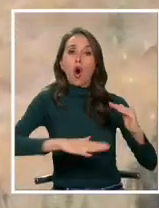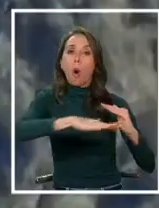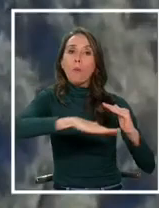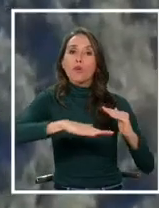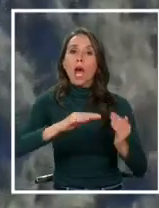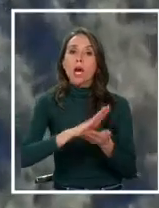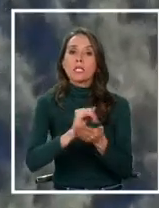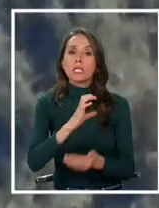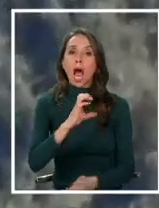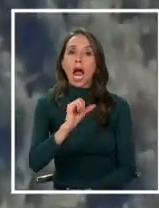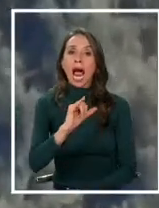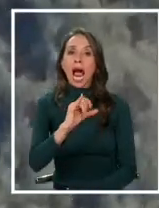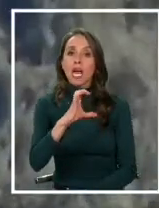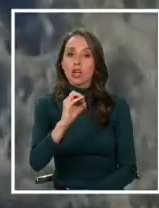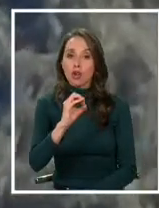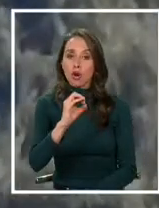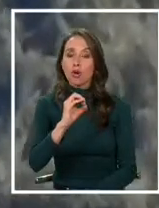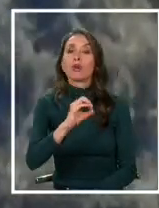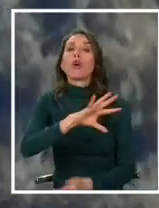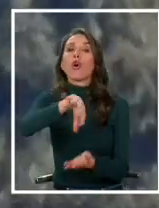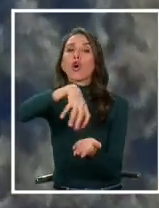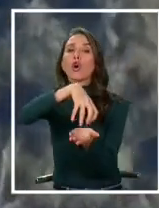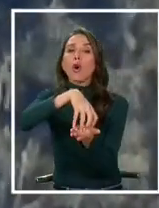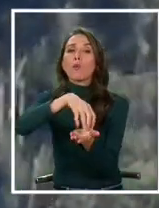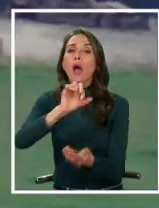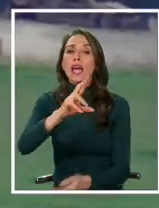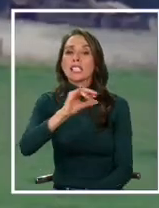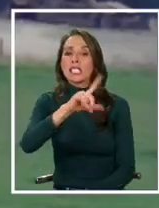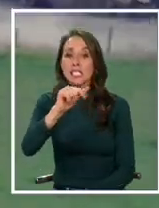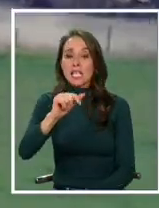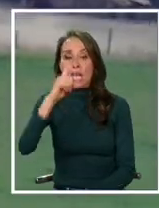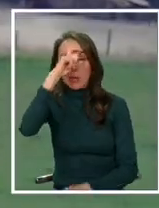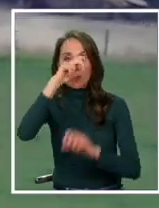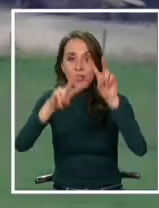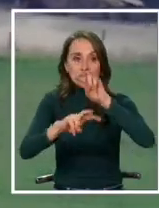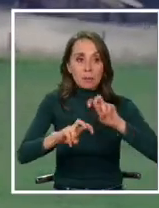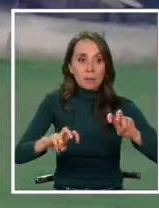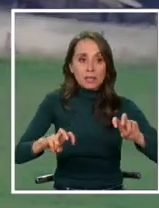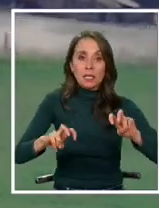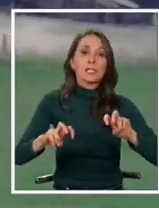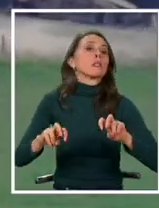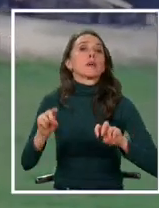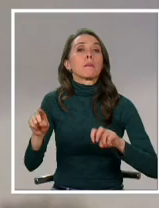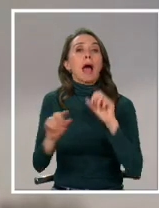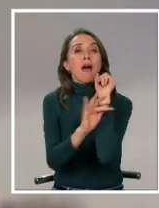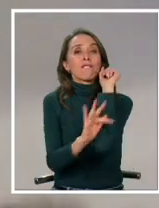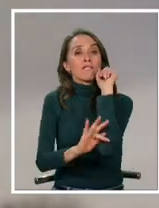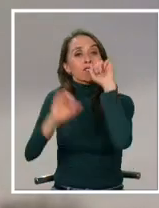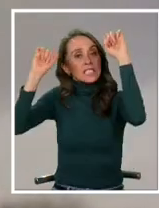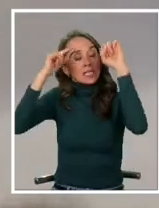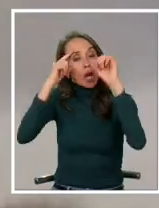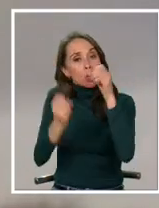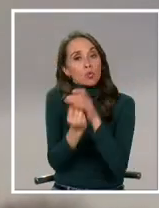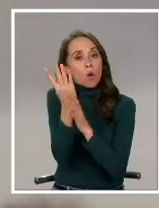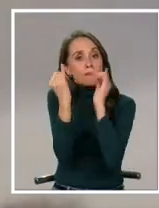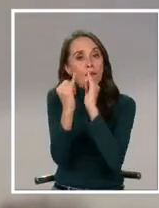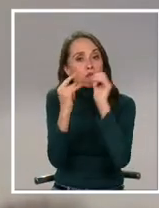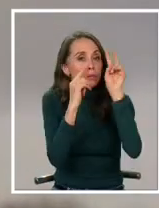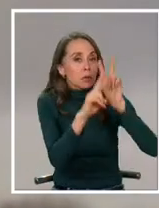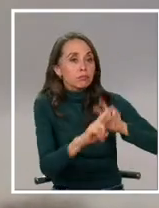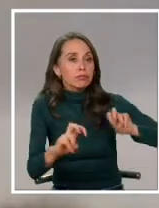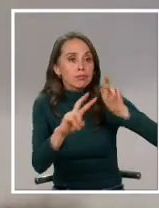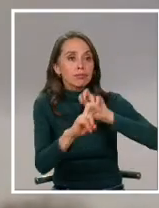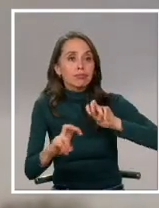hercilla Bueno es es una investigación compleja que obligó a desarrollar técnicas de investigación innovadoras una de